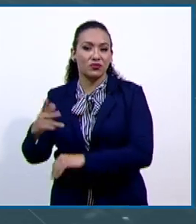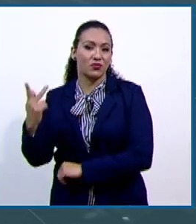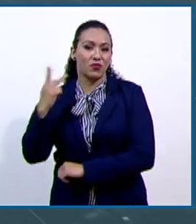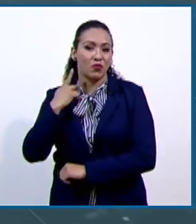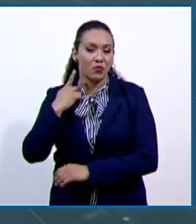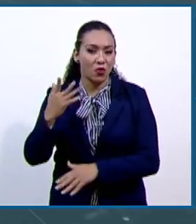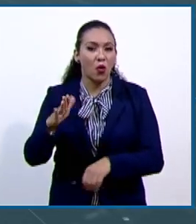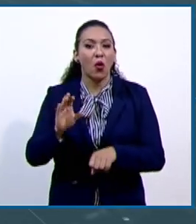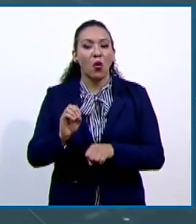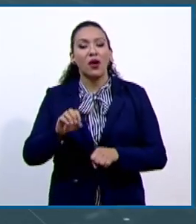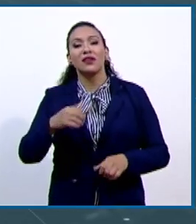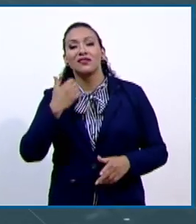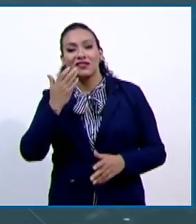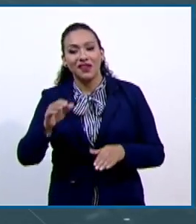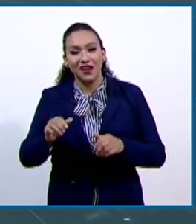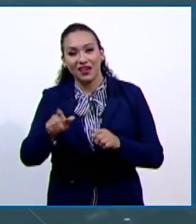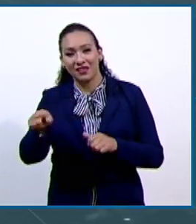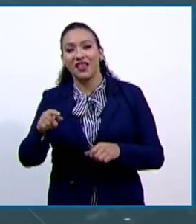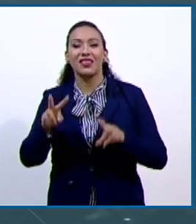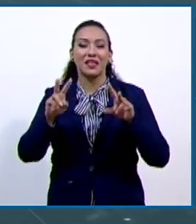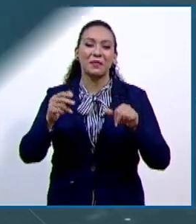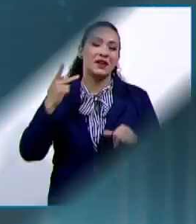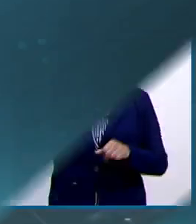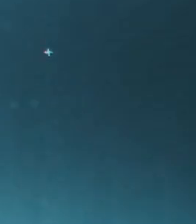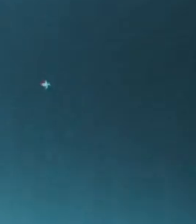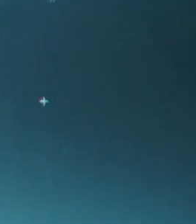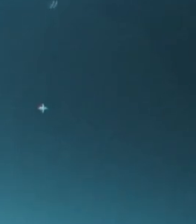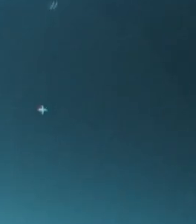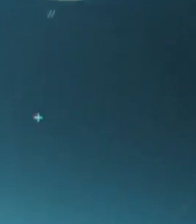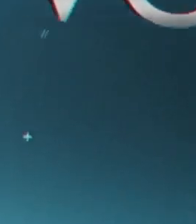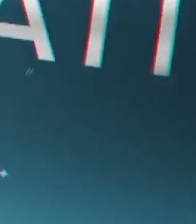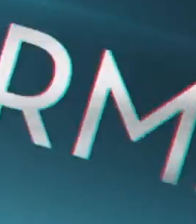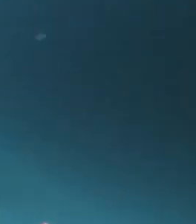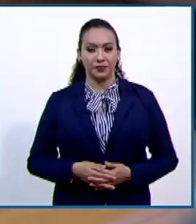Lilia Mónica López Benítez.